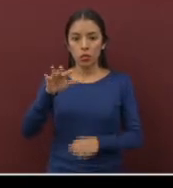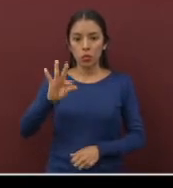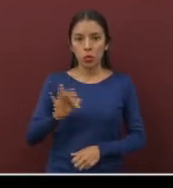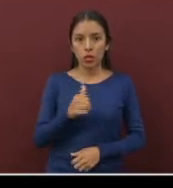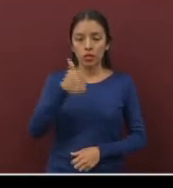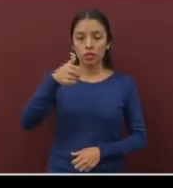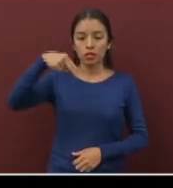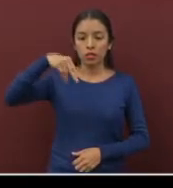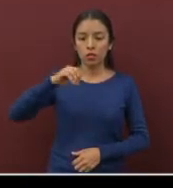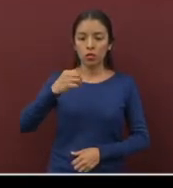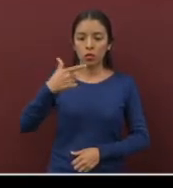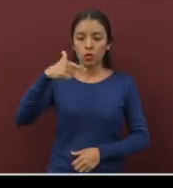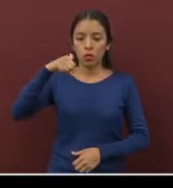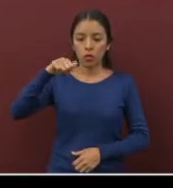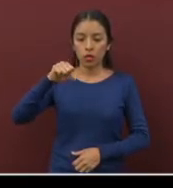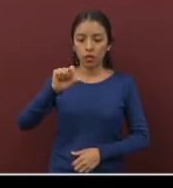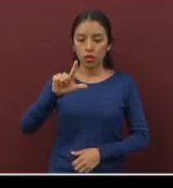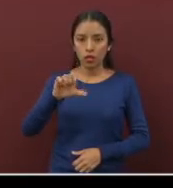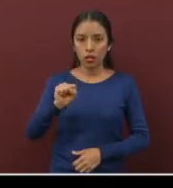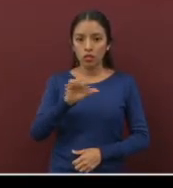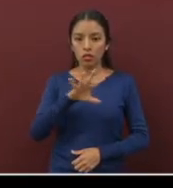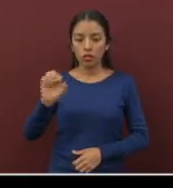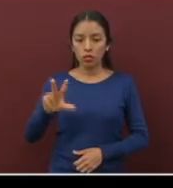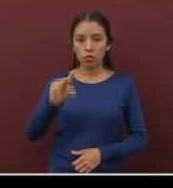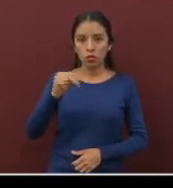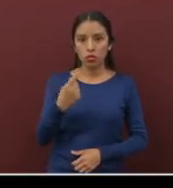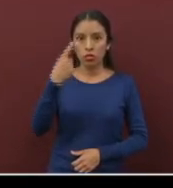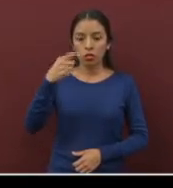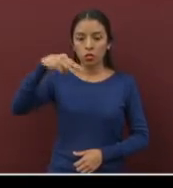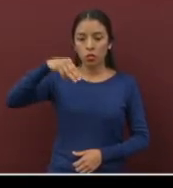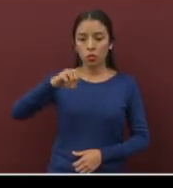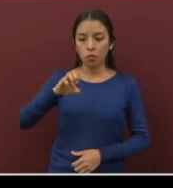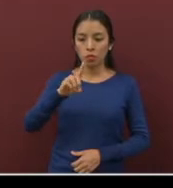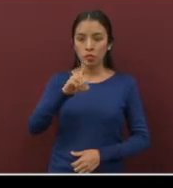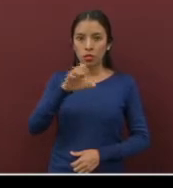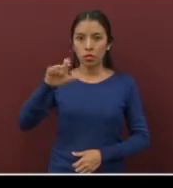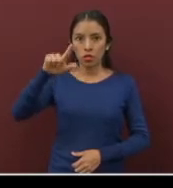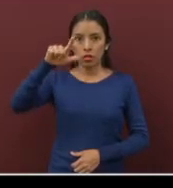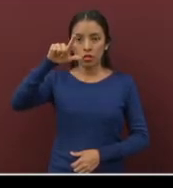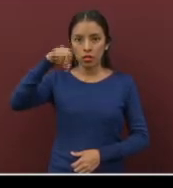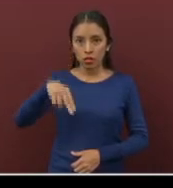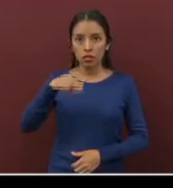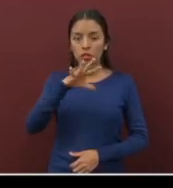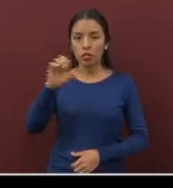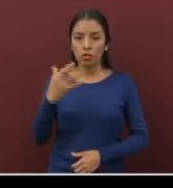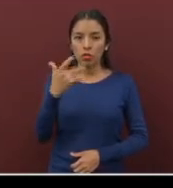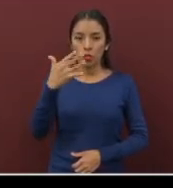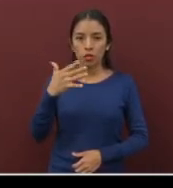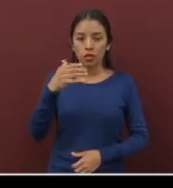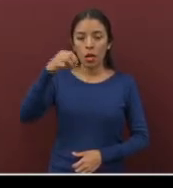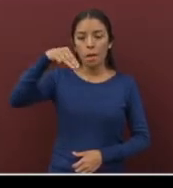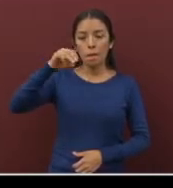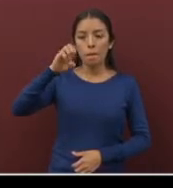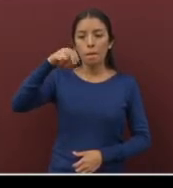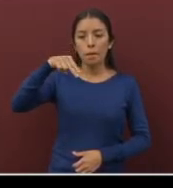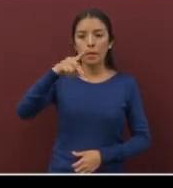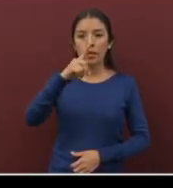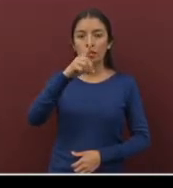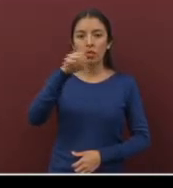nogales 581 medellín 550 y camerino z mendoza